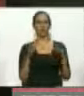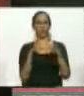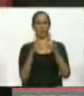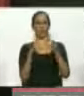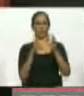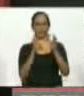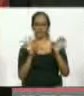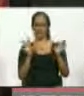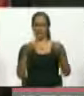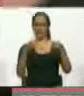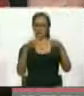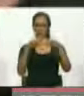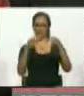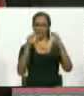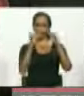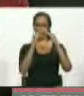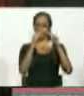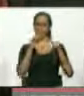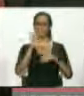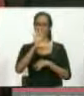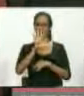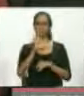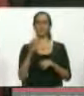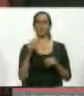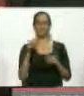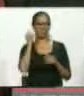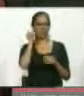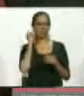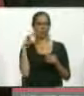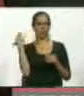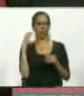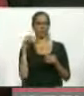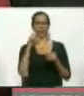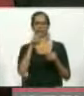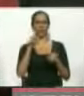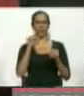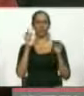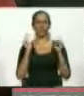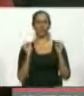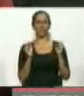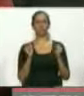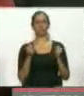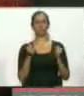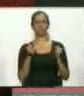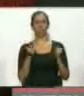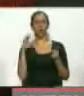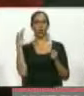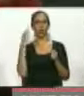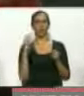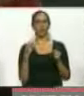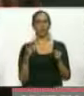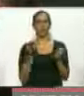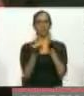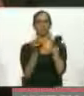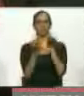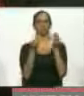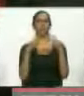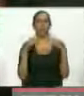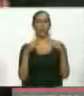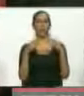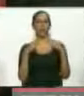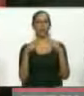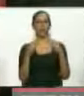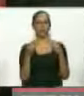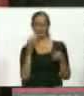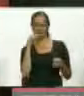estratos 5 de donde esta señora porque en colombia la gente que no lo ha entendido en colombia se divide los servicios públicos y las entradas